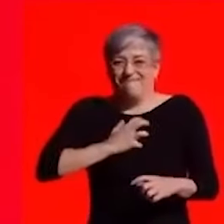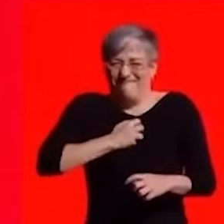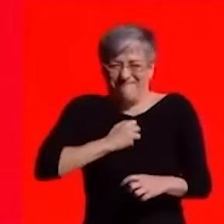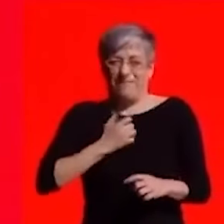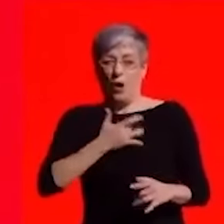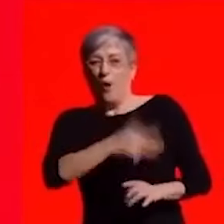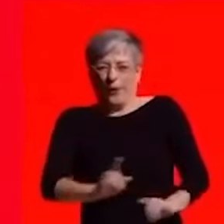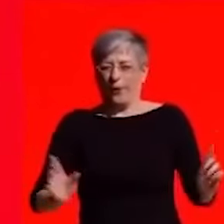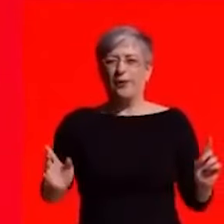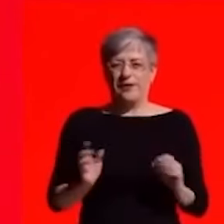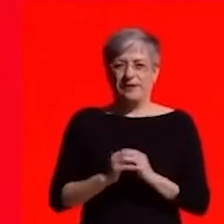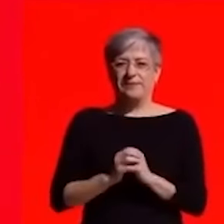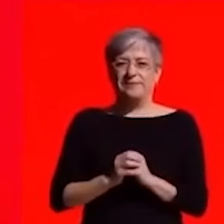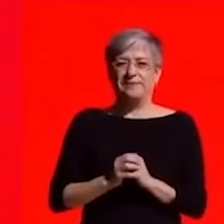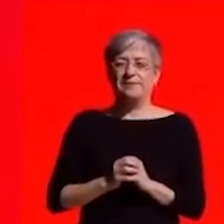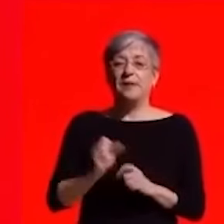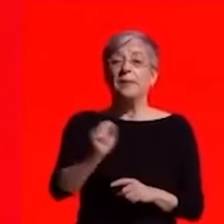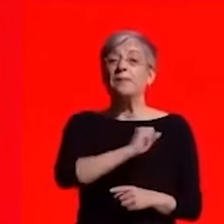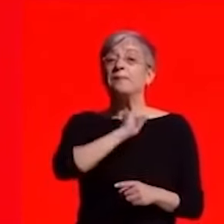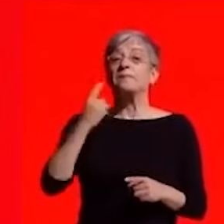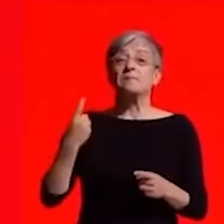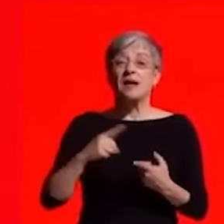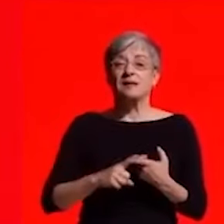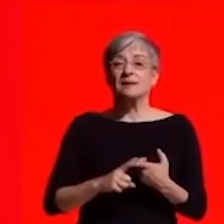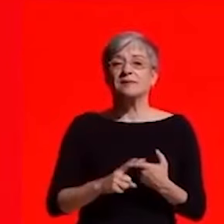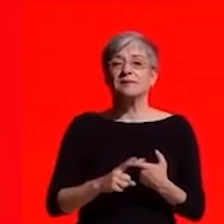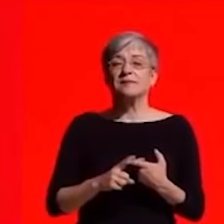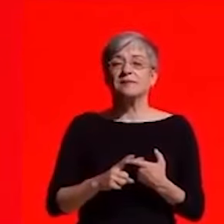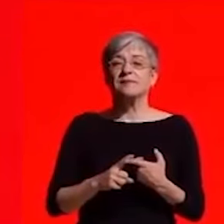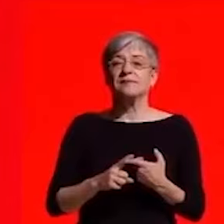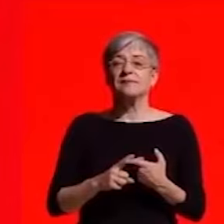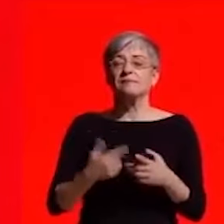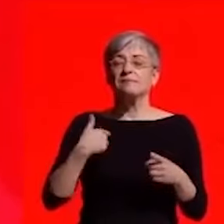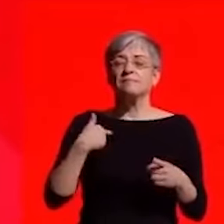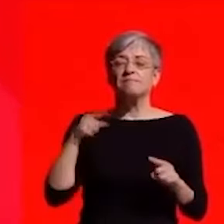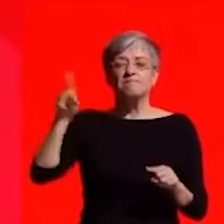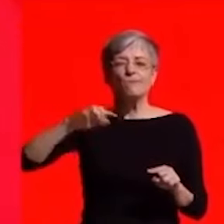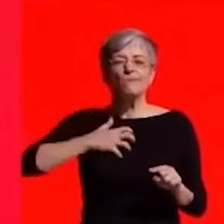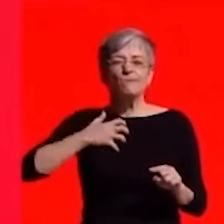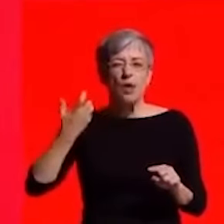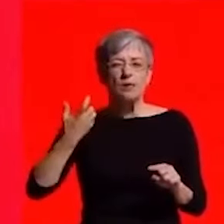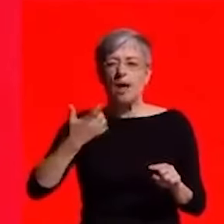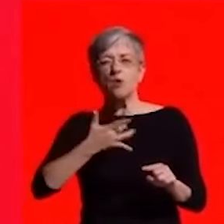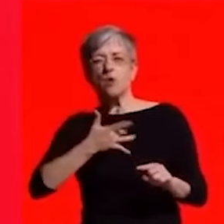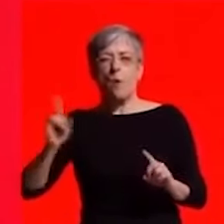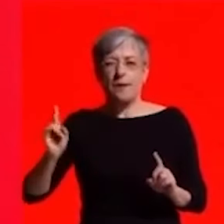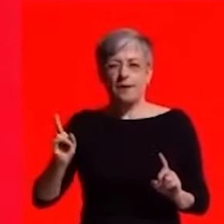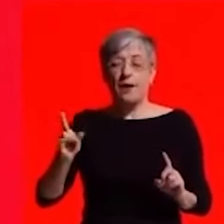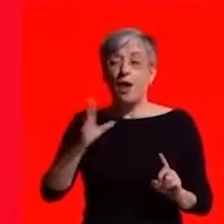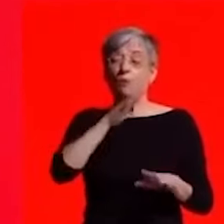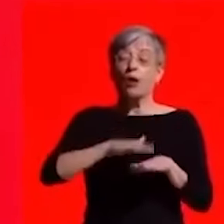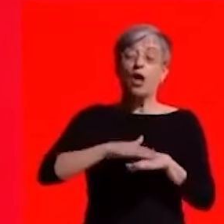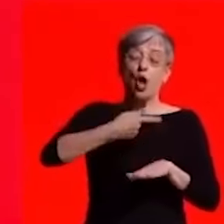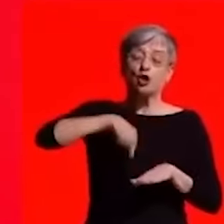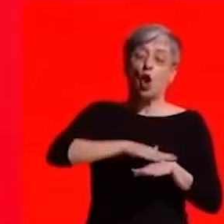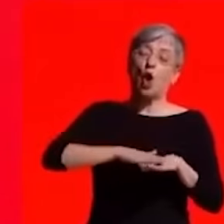Pero sobre todo, y ante todo, lo que no perdonan es que estemos gobernando mejor